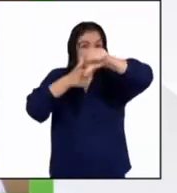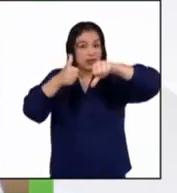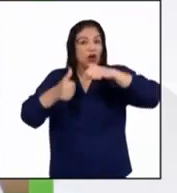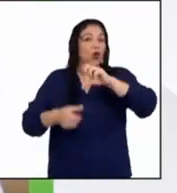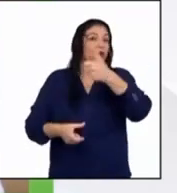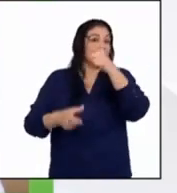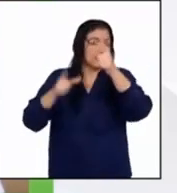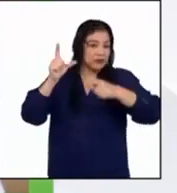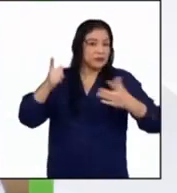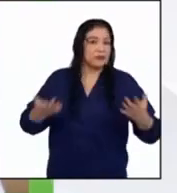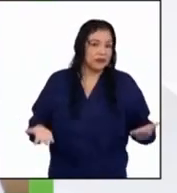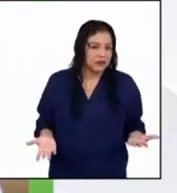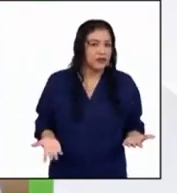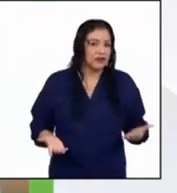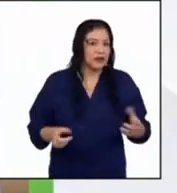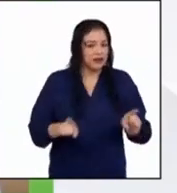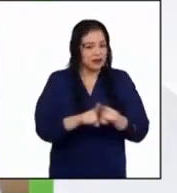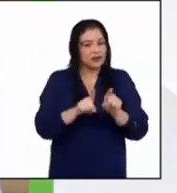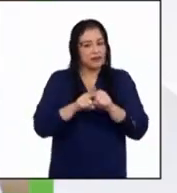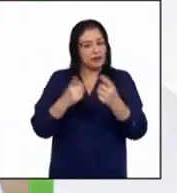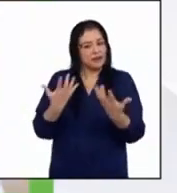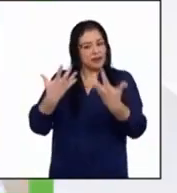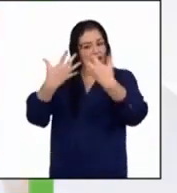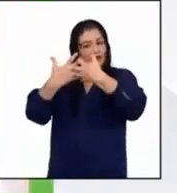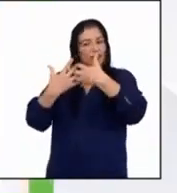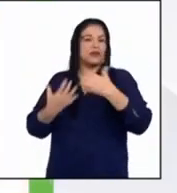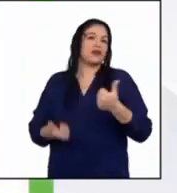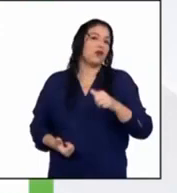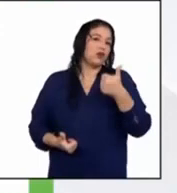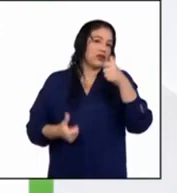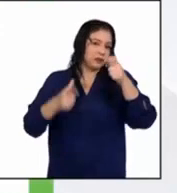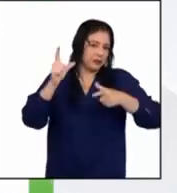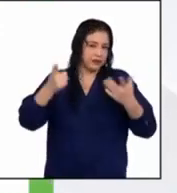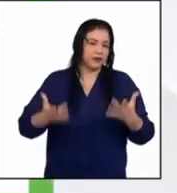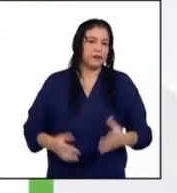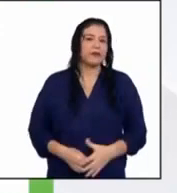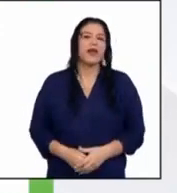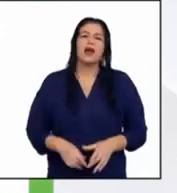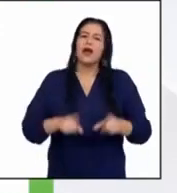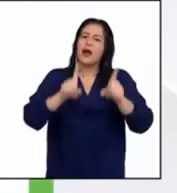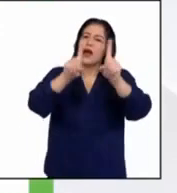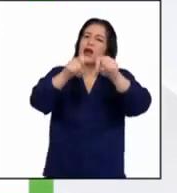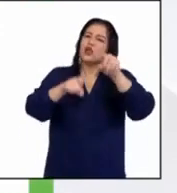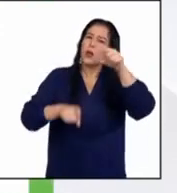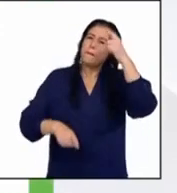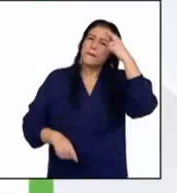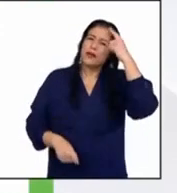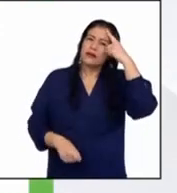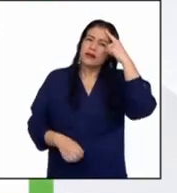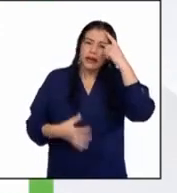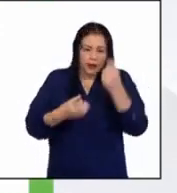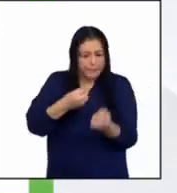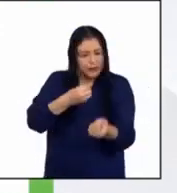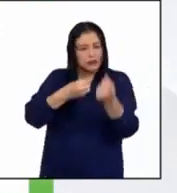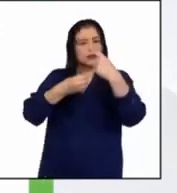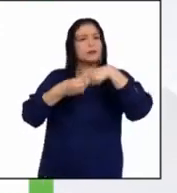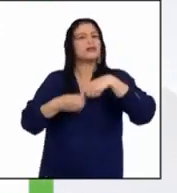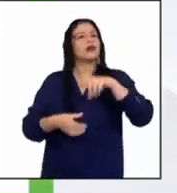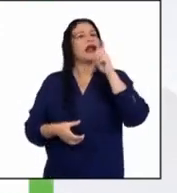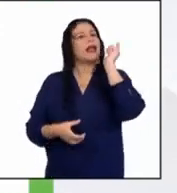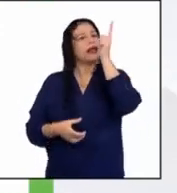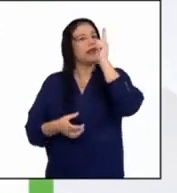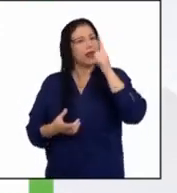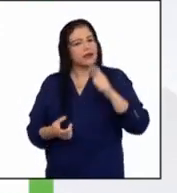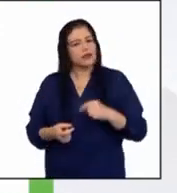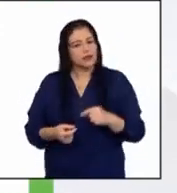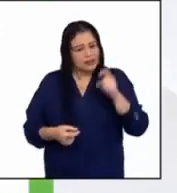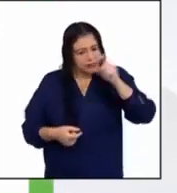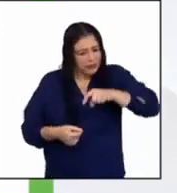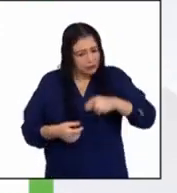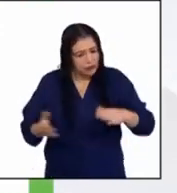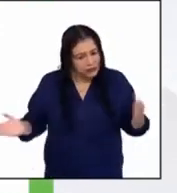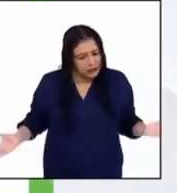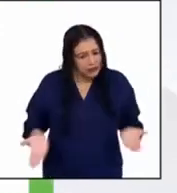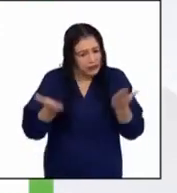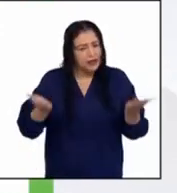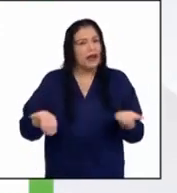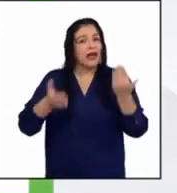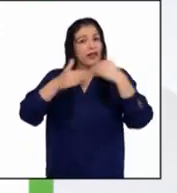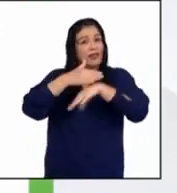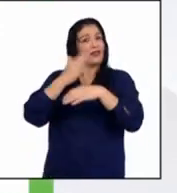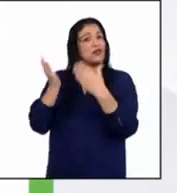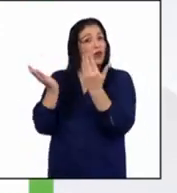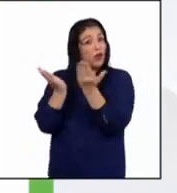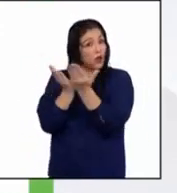y se relacionan con otros. ¿Consideras que la participación protagónica se debe promover desde las